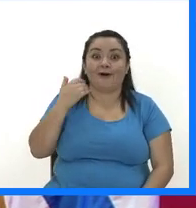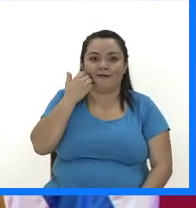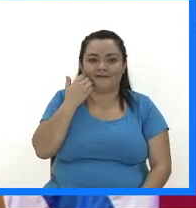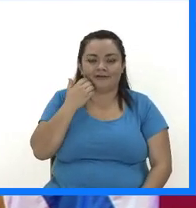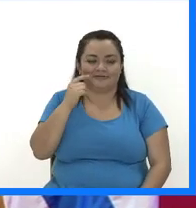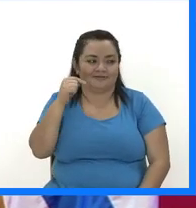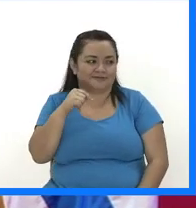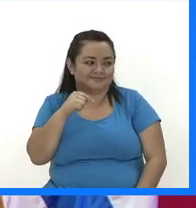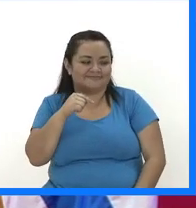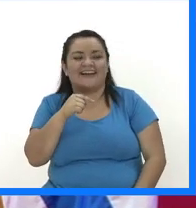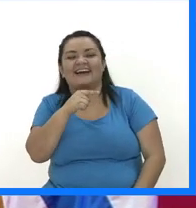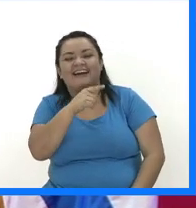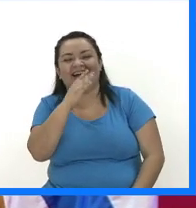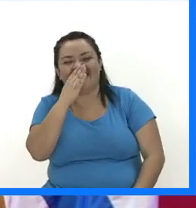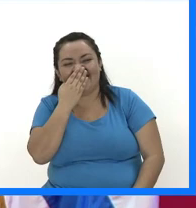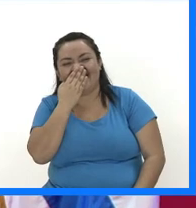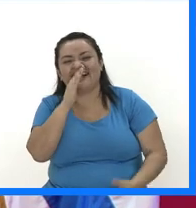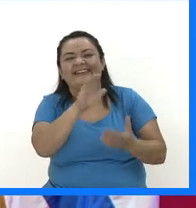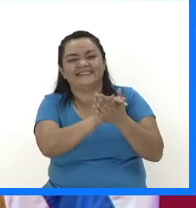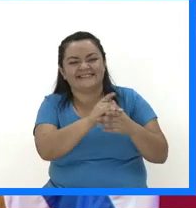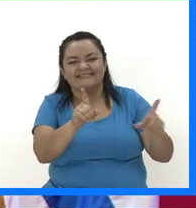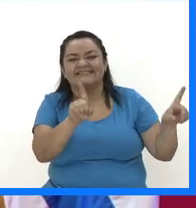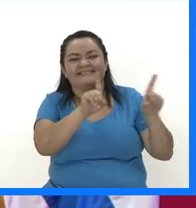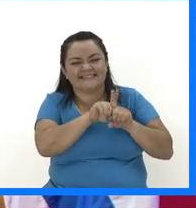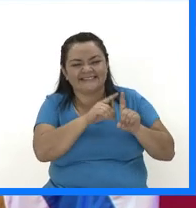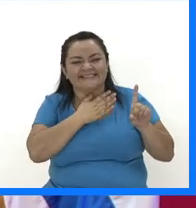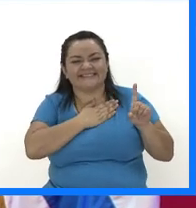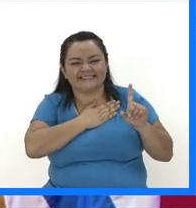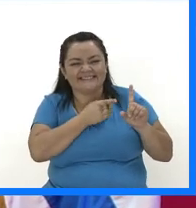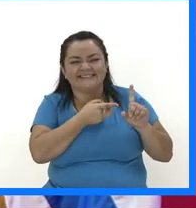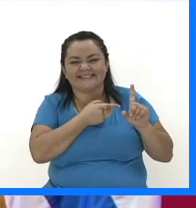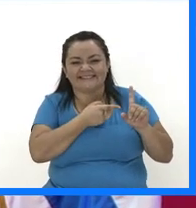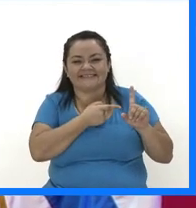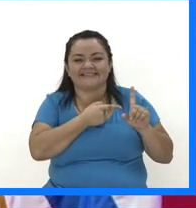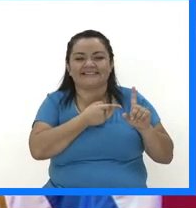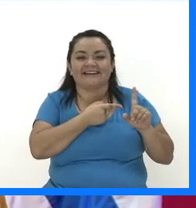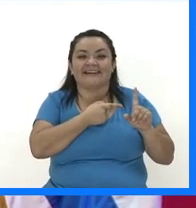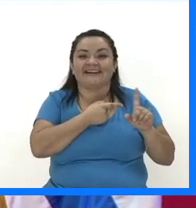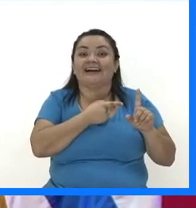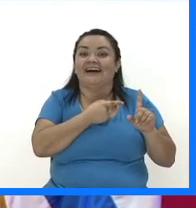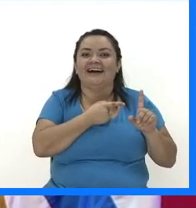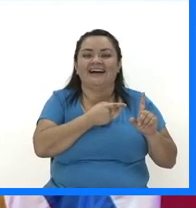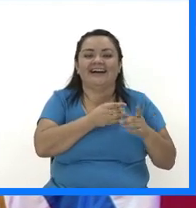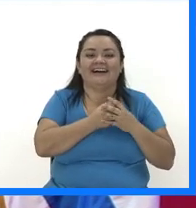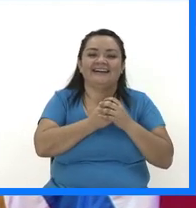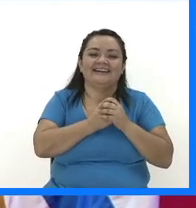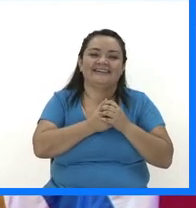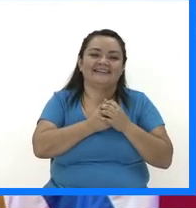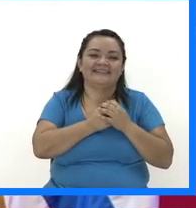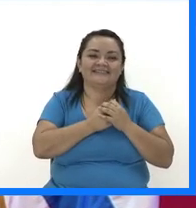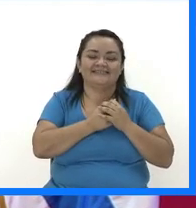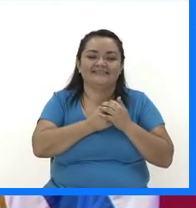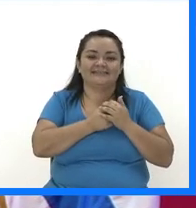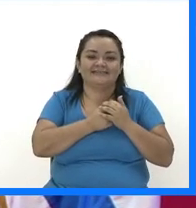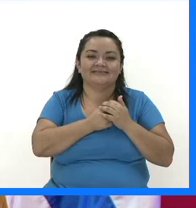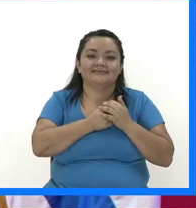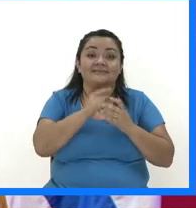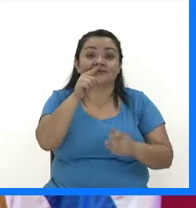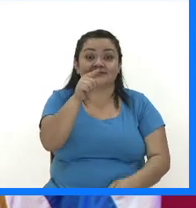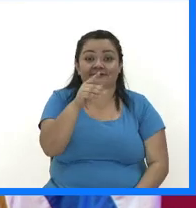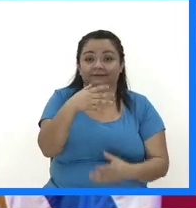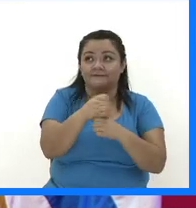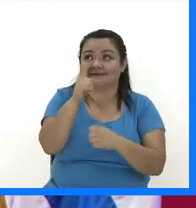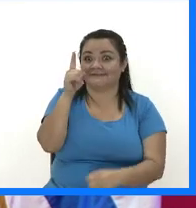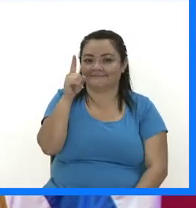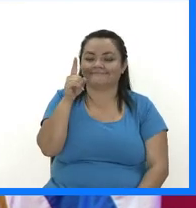y hoy es tu mujer y cómo es la vida dios se glorificó en ese no es cierto si le crees